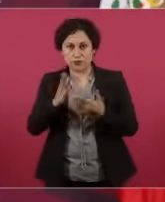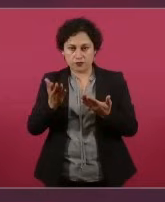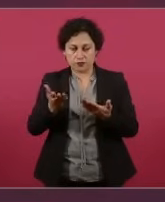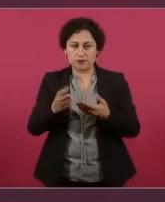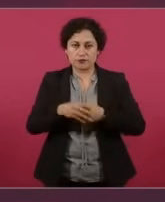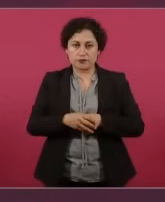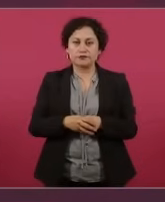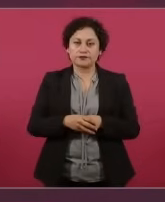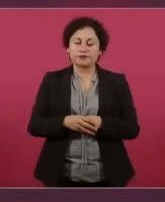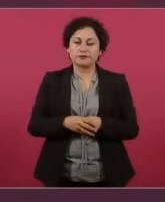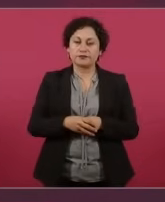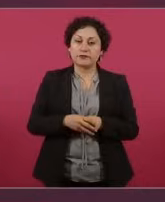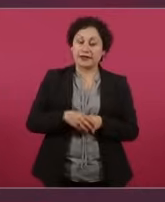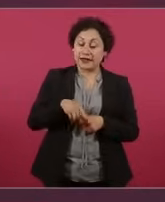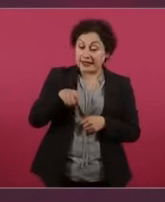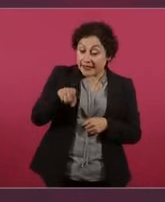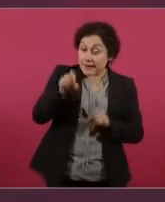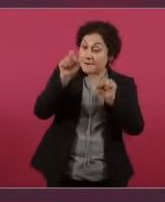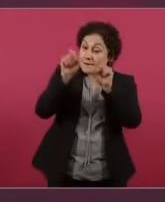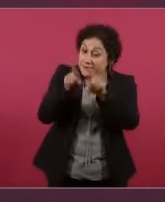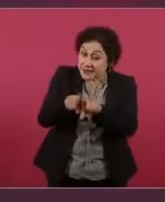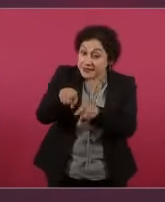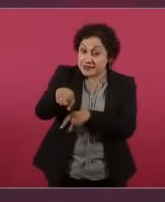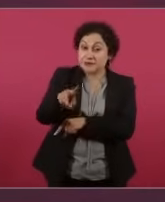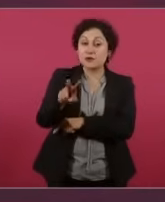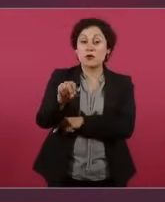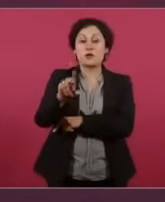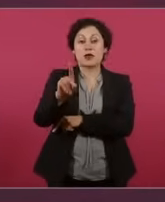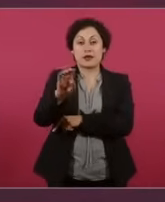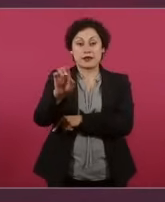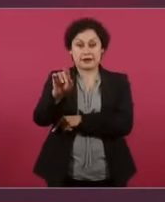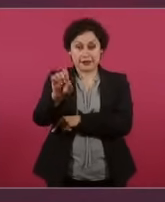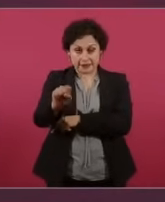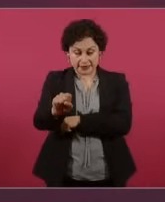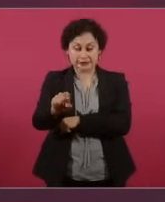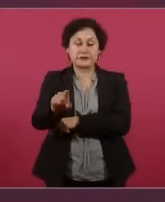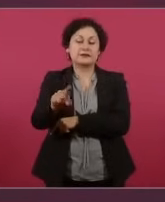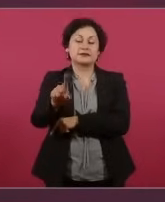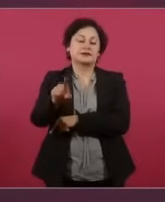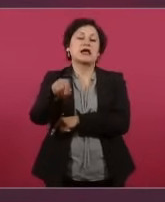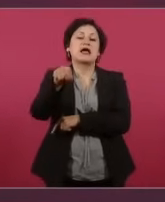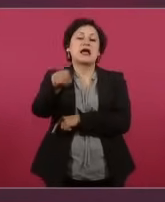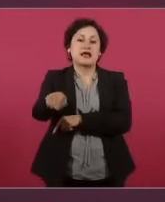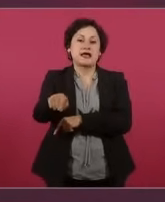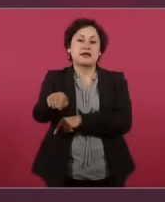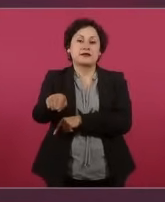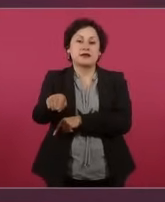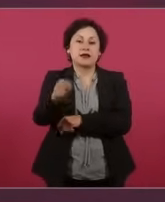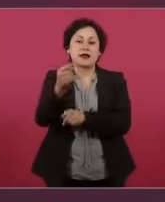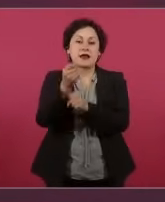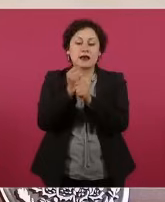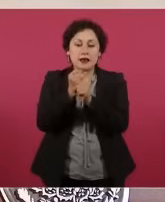Pues hace una encuesta el señor Valdés, que lee Ciro,